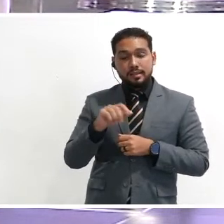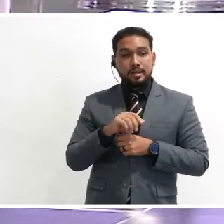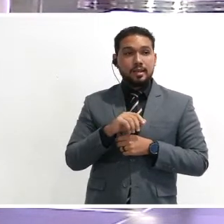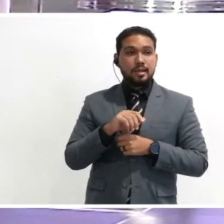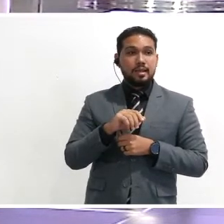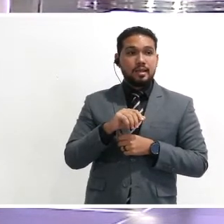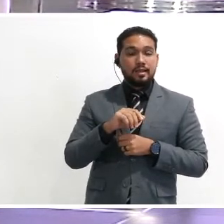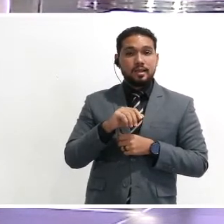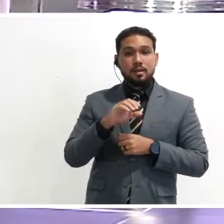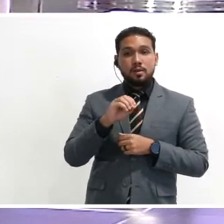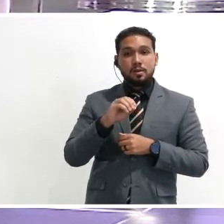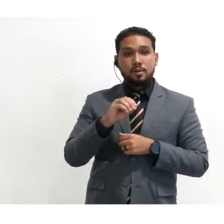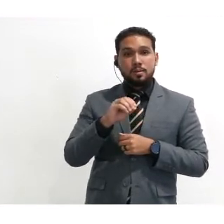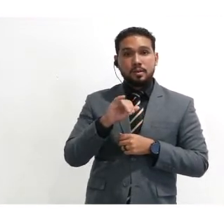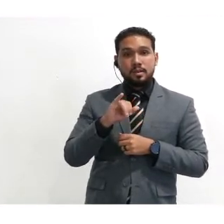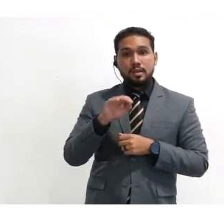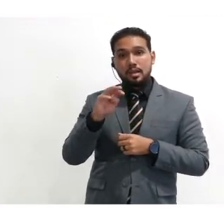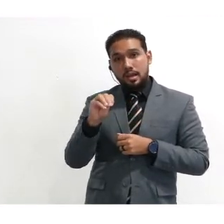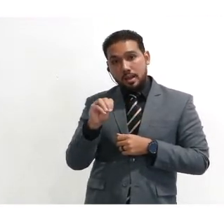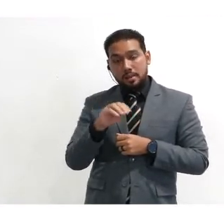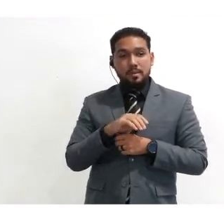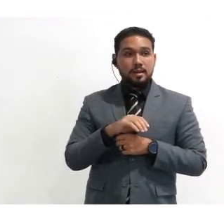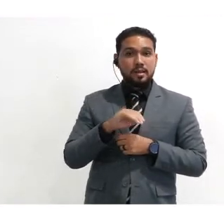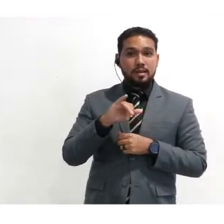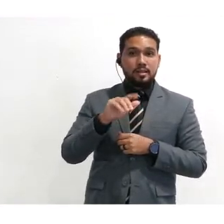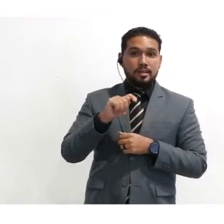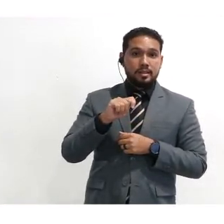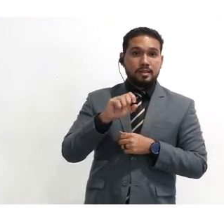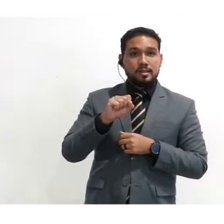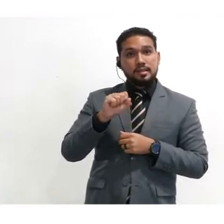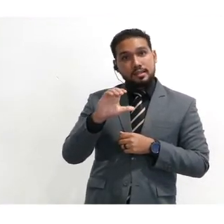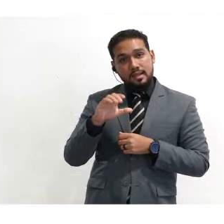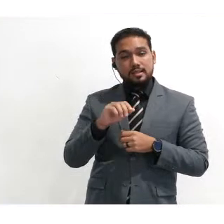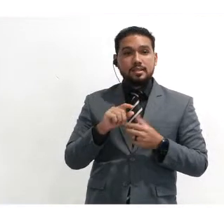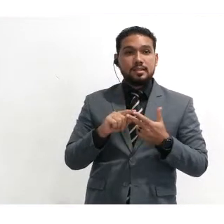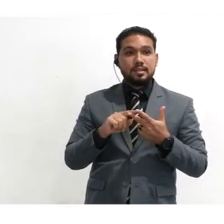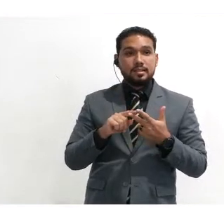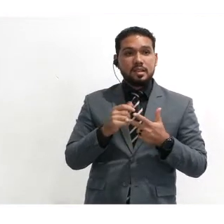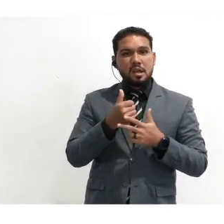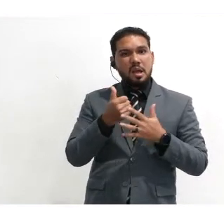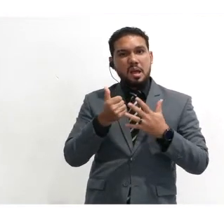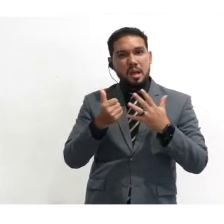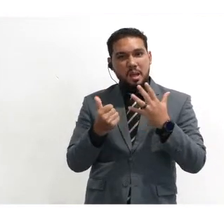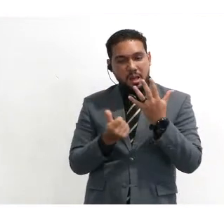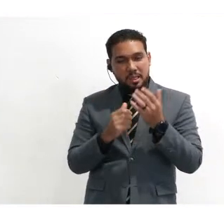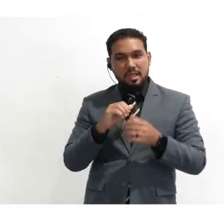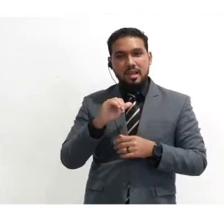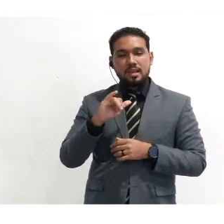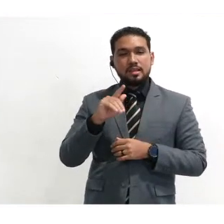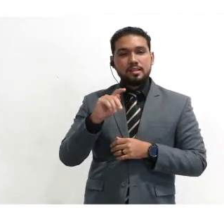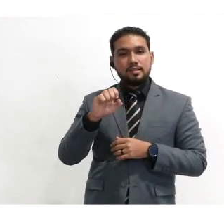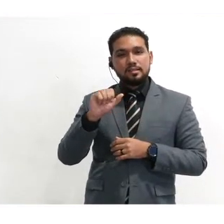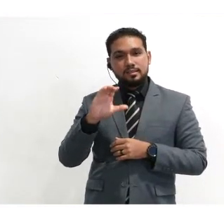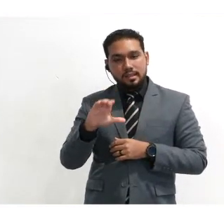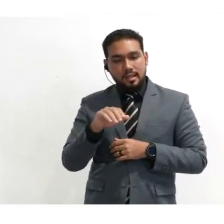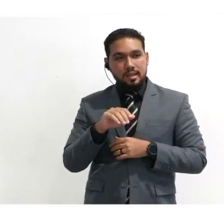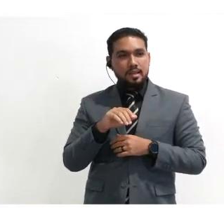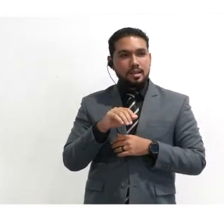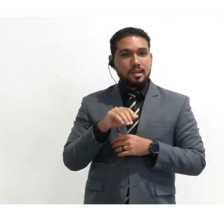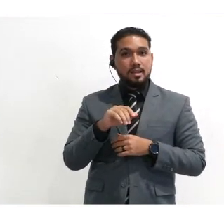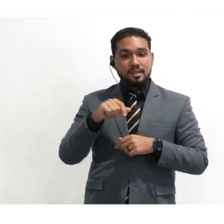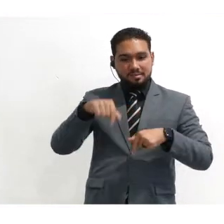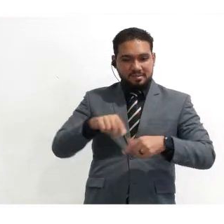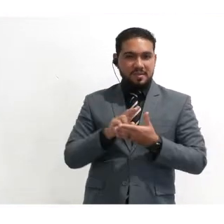UNADE, OIM, ITSC, UPIT, UCE, INTEC, Pucamaima y